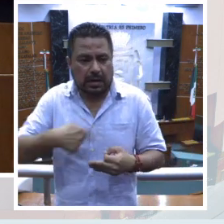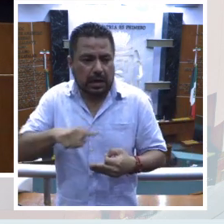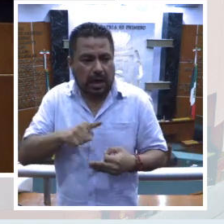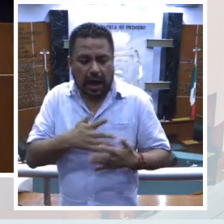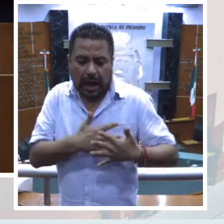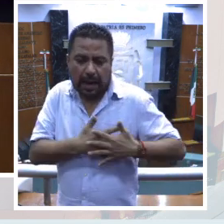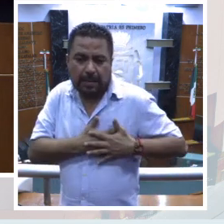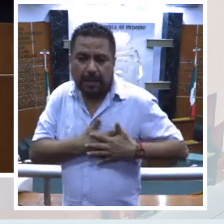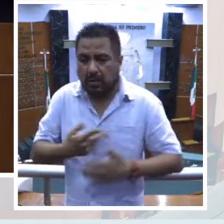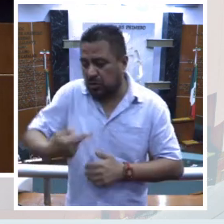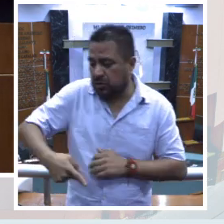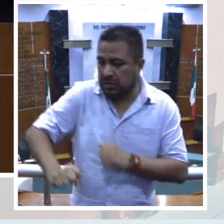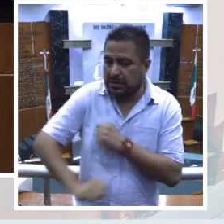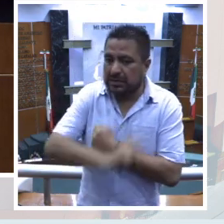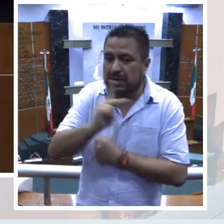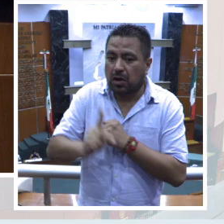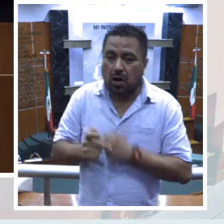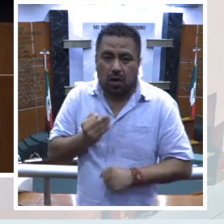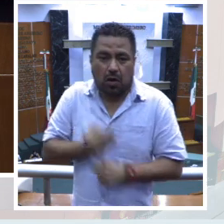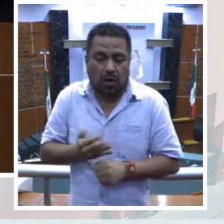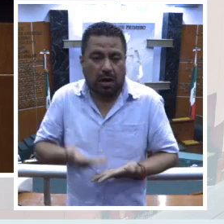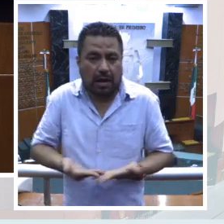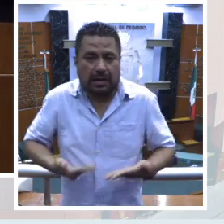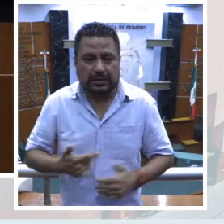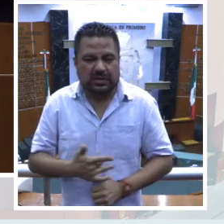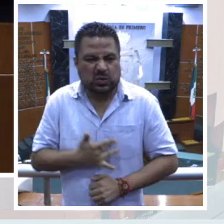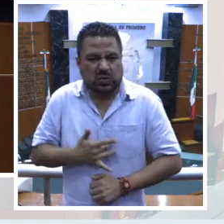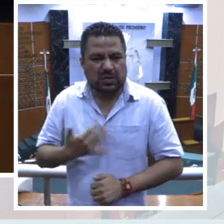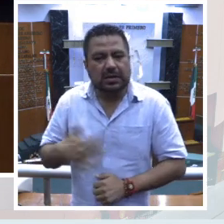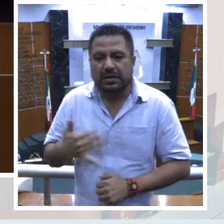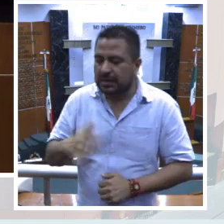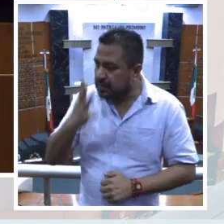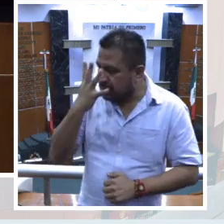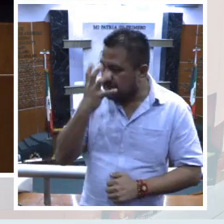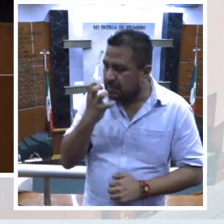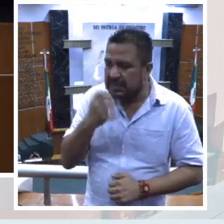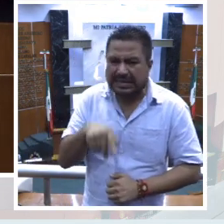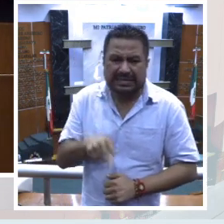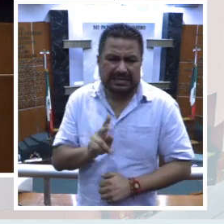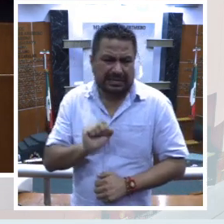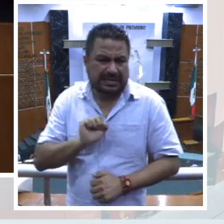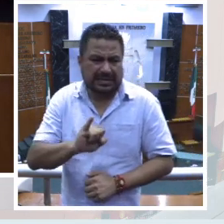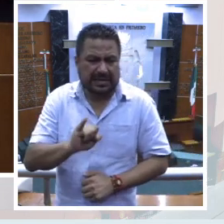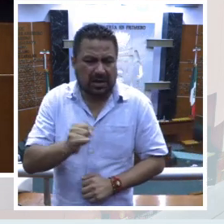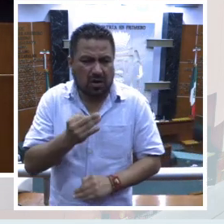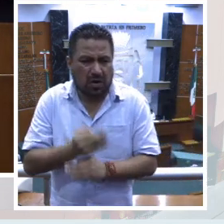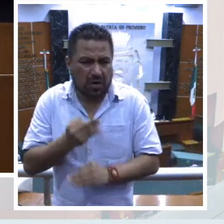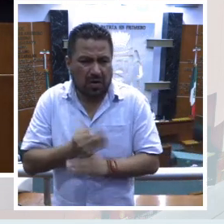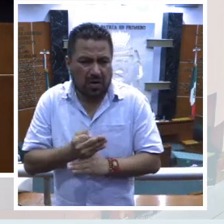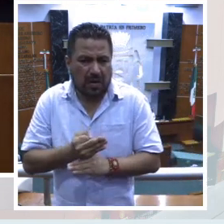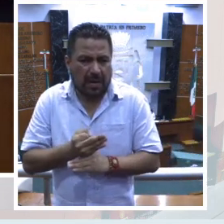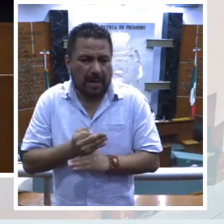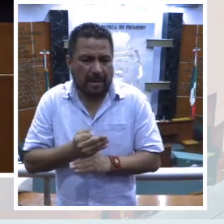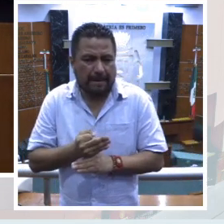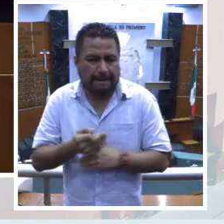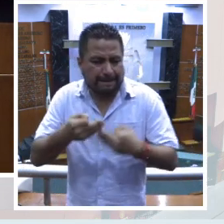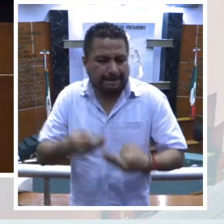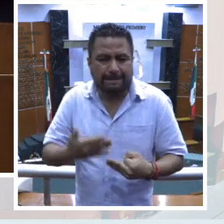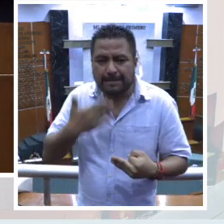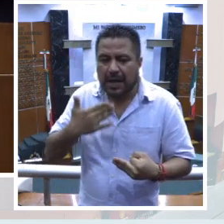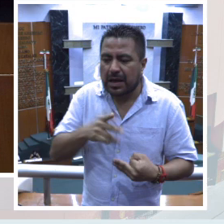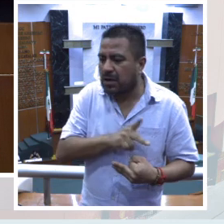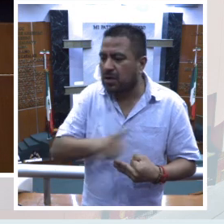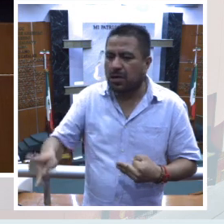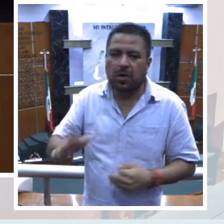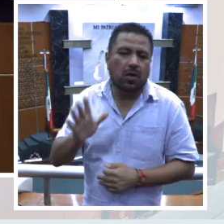esa patria hoy más entristecida que nunca si realmente somos dignos formemos un